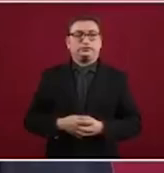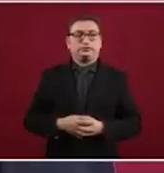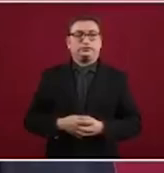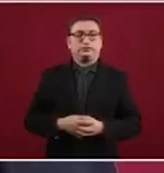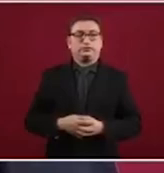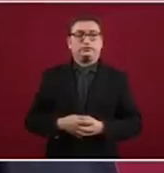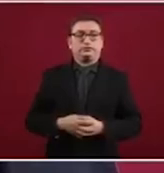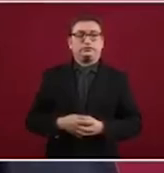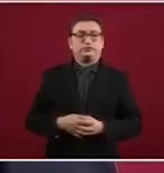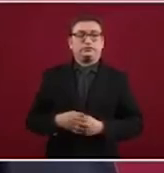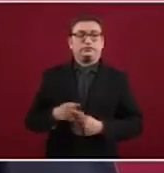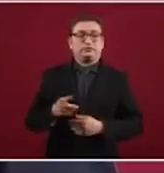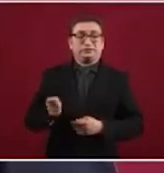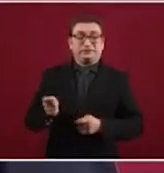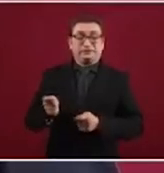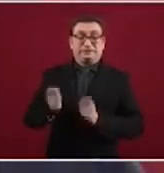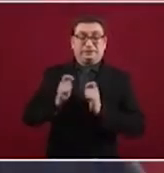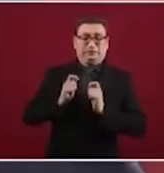profunda,